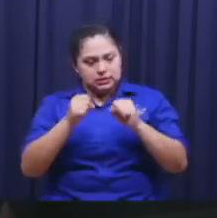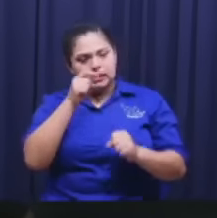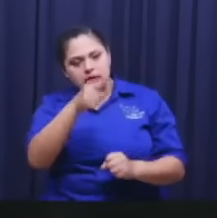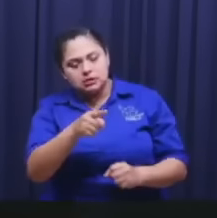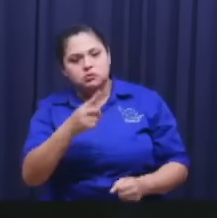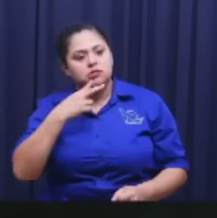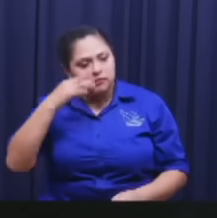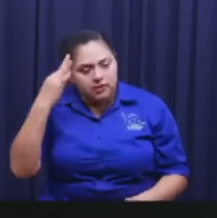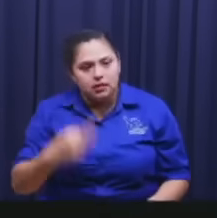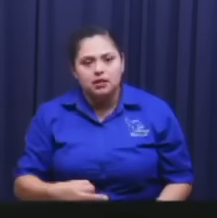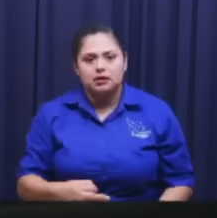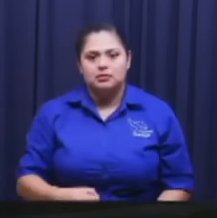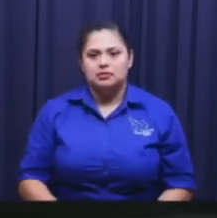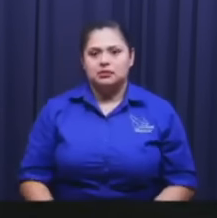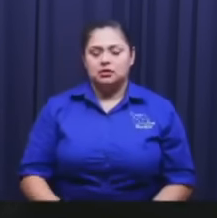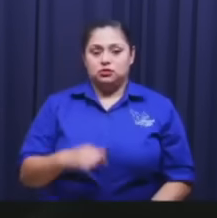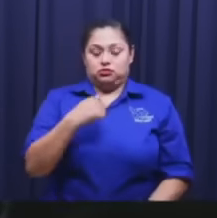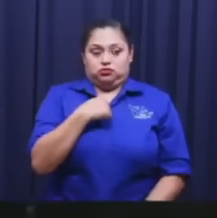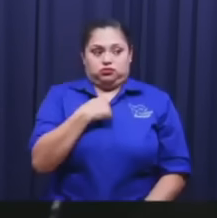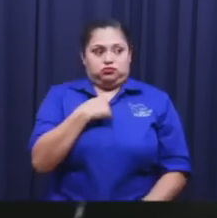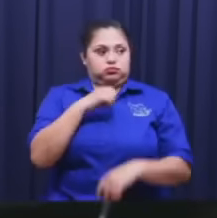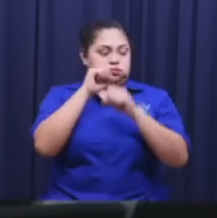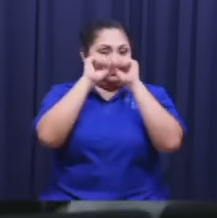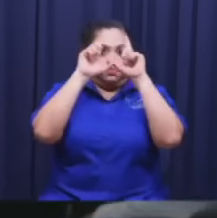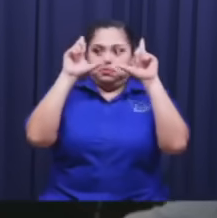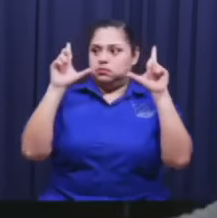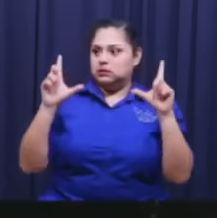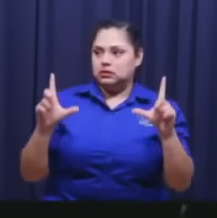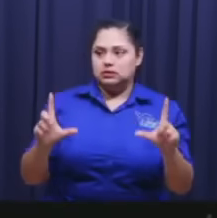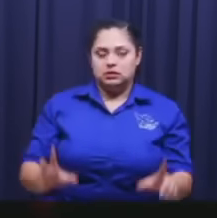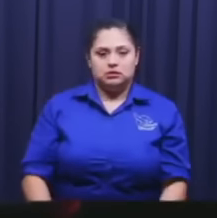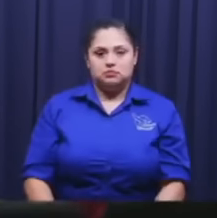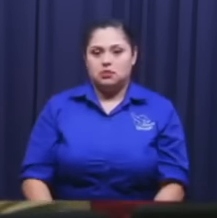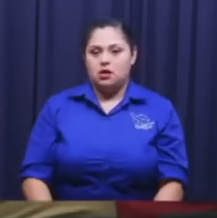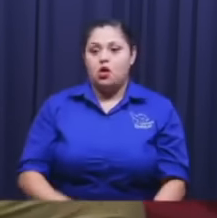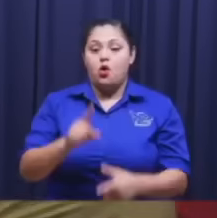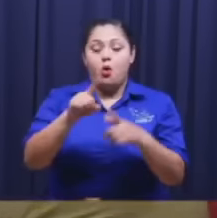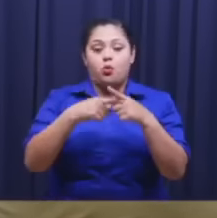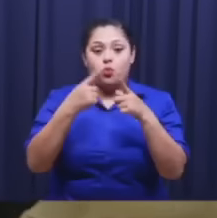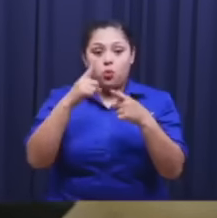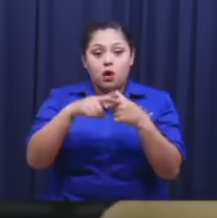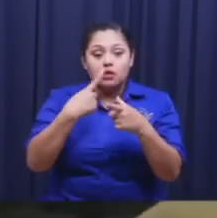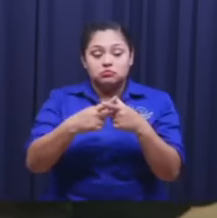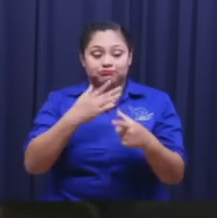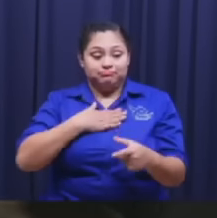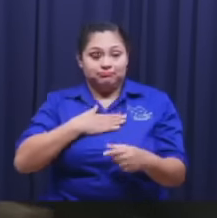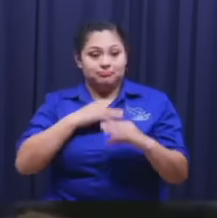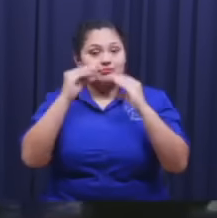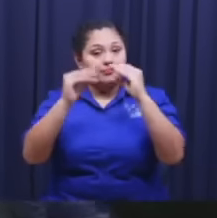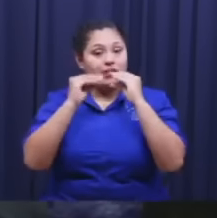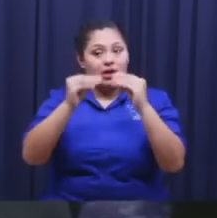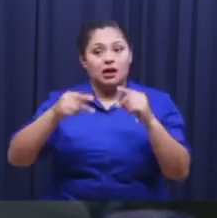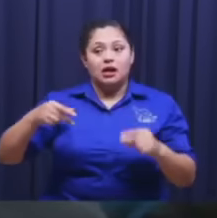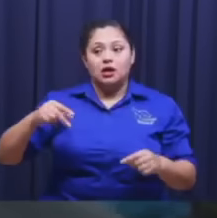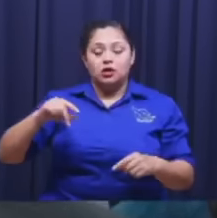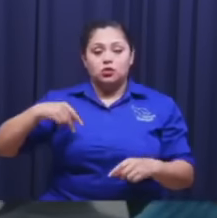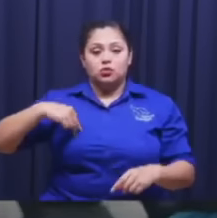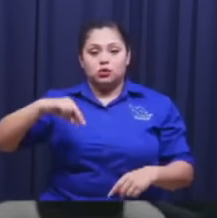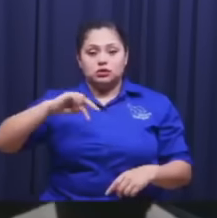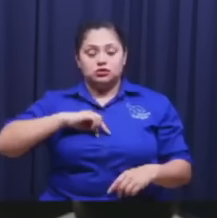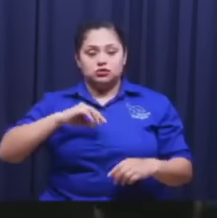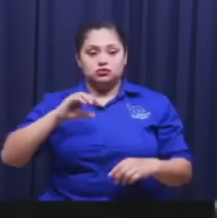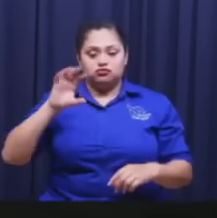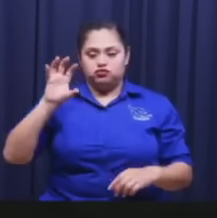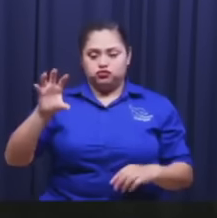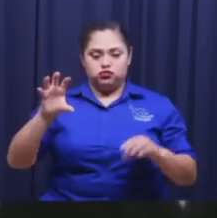Sinceramente, hermano, me quedaba impactado cuando a mí me enseñaron que en nuestros dos riñones